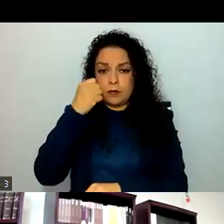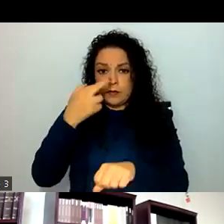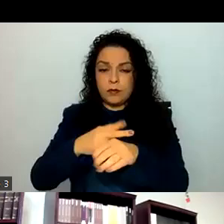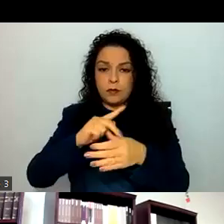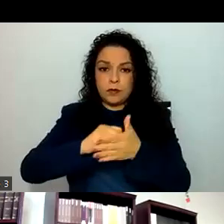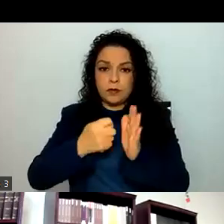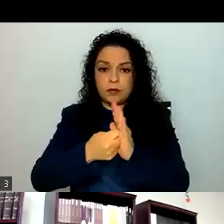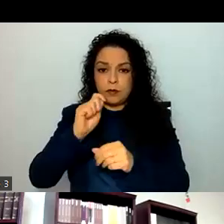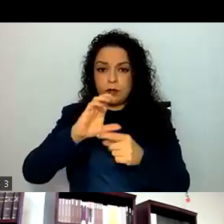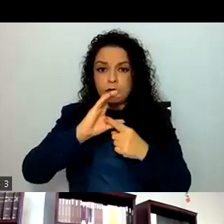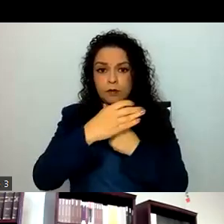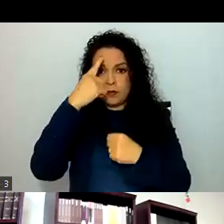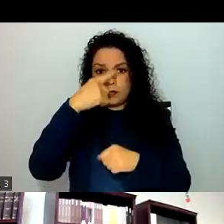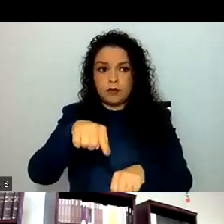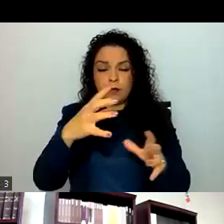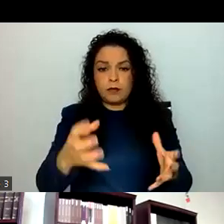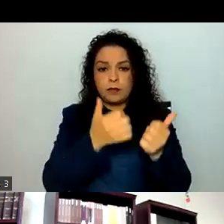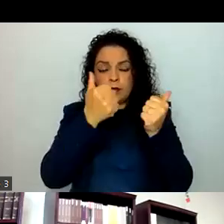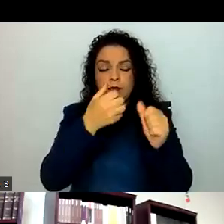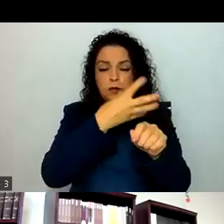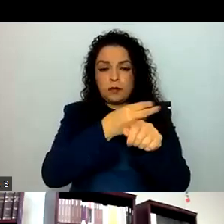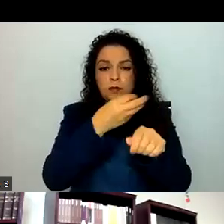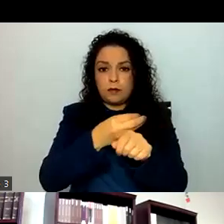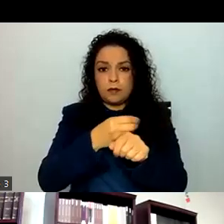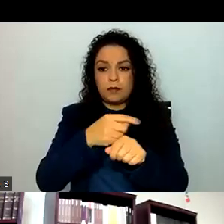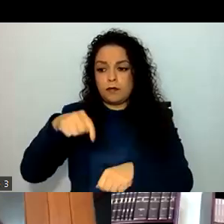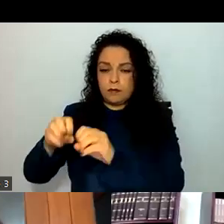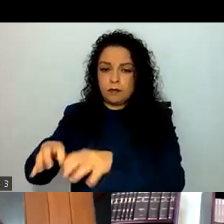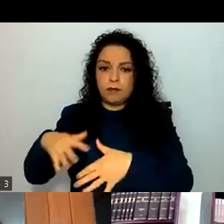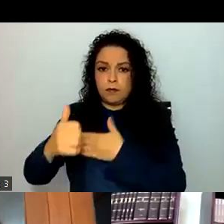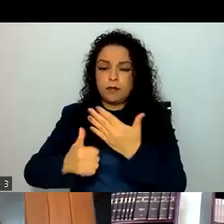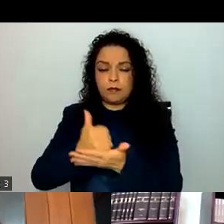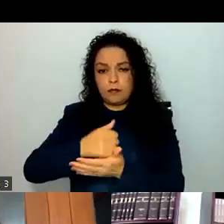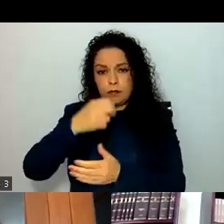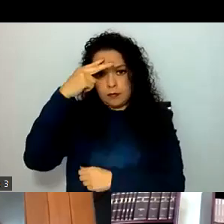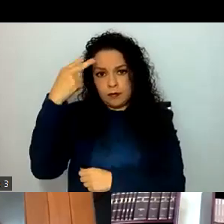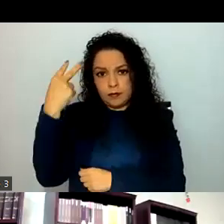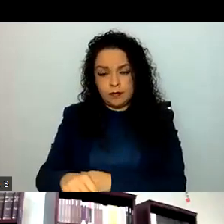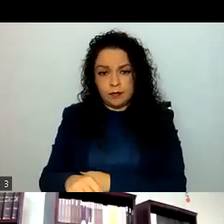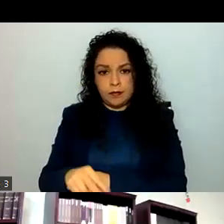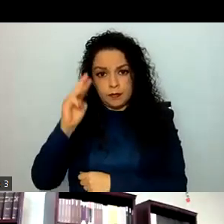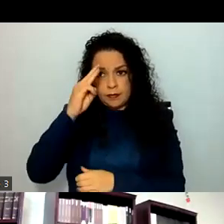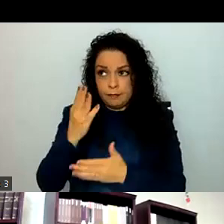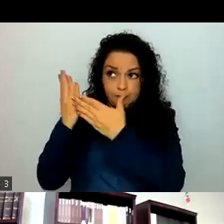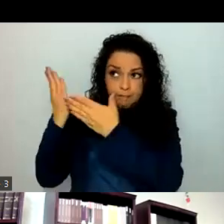de Reconstrucción del Congreso de la Ciudad de México. Maestro Gutiérrez Cabañas, por favor.